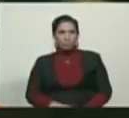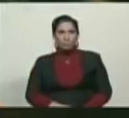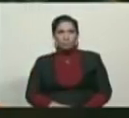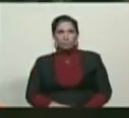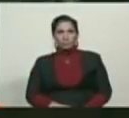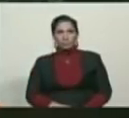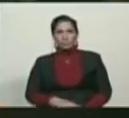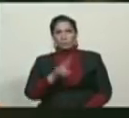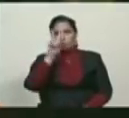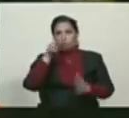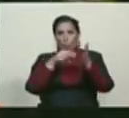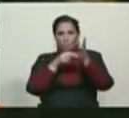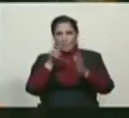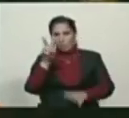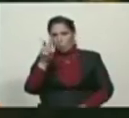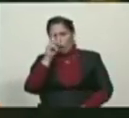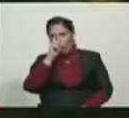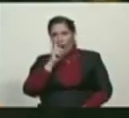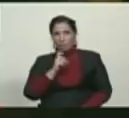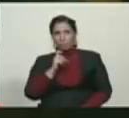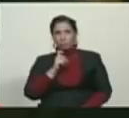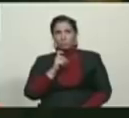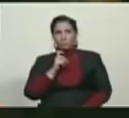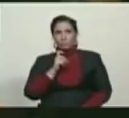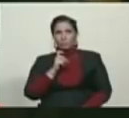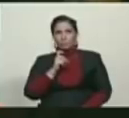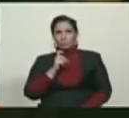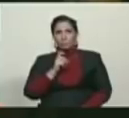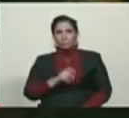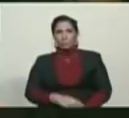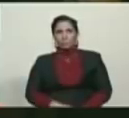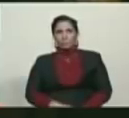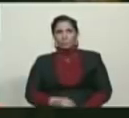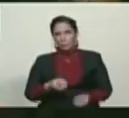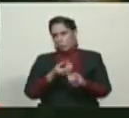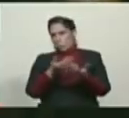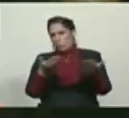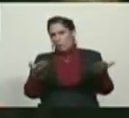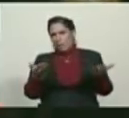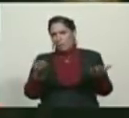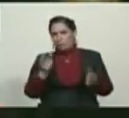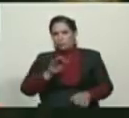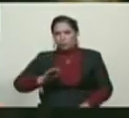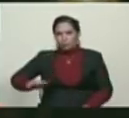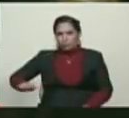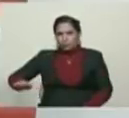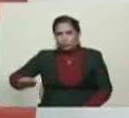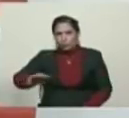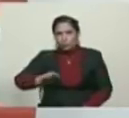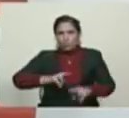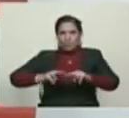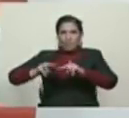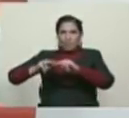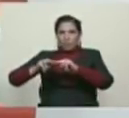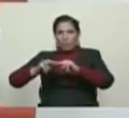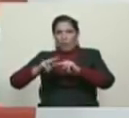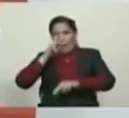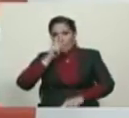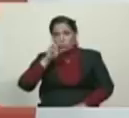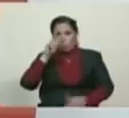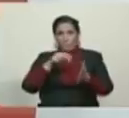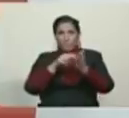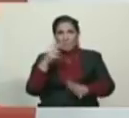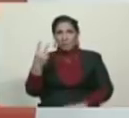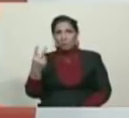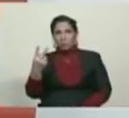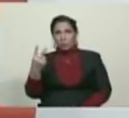en el 2002, ustedes muy, muy pequeños casi todos, en el 2002 ellos se